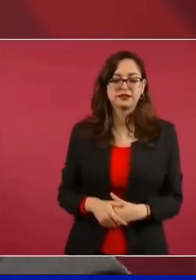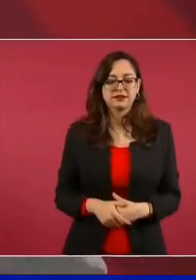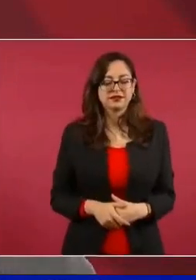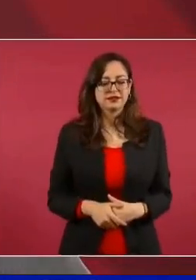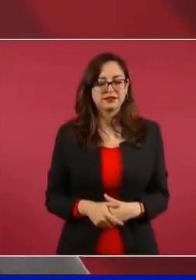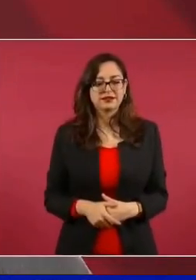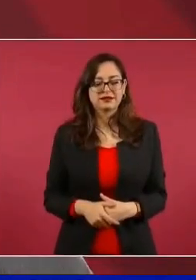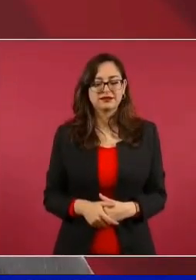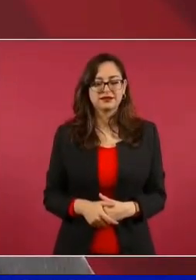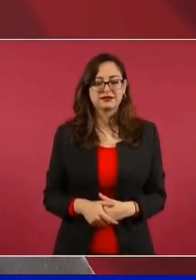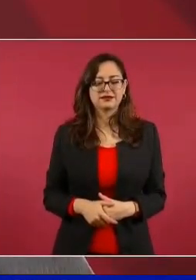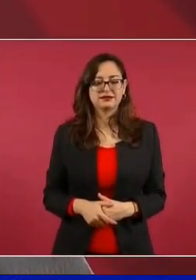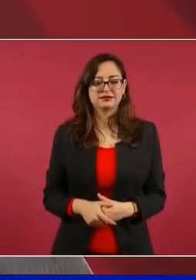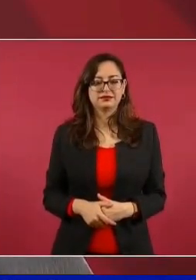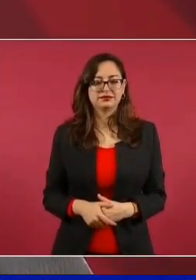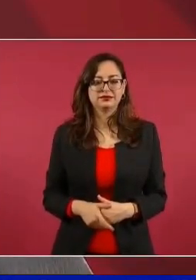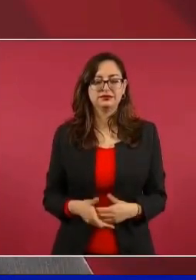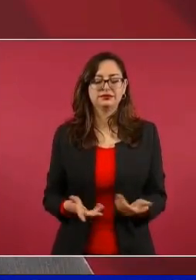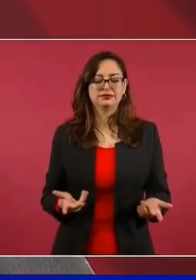defender